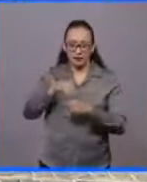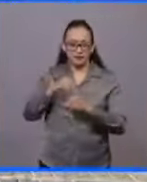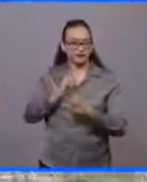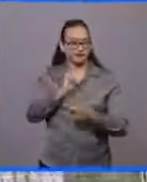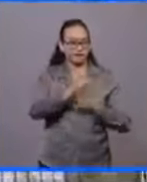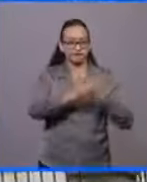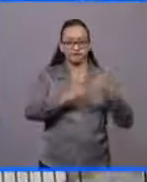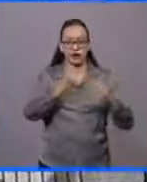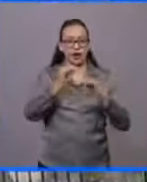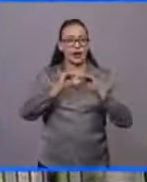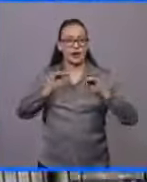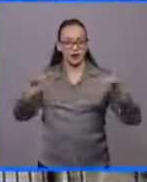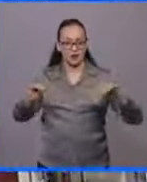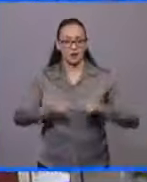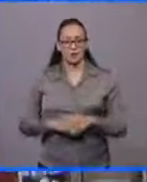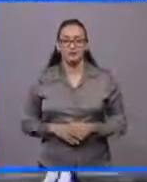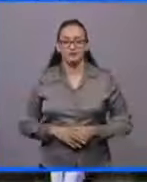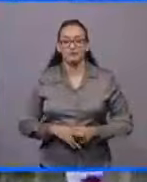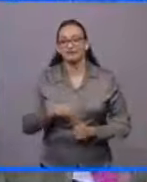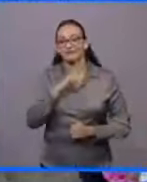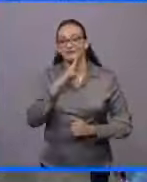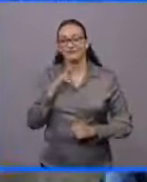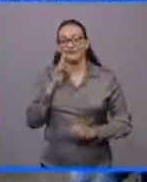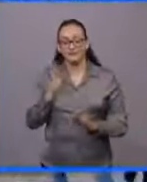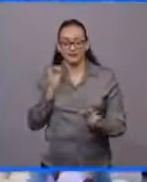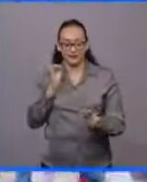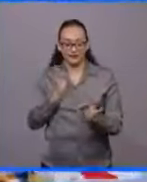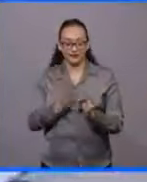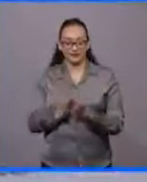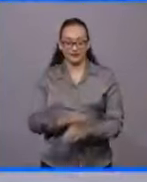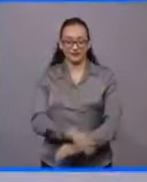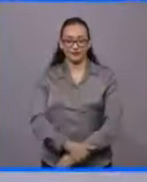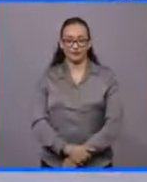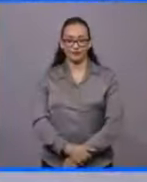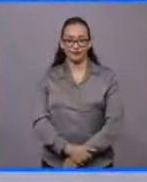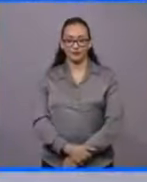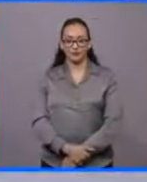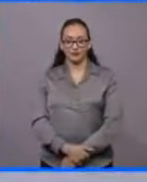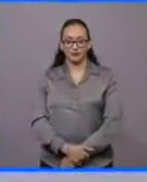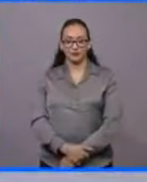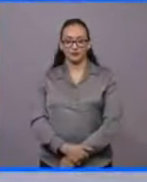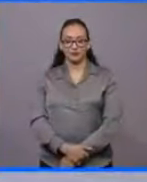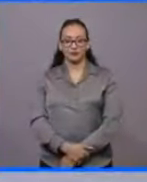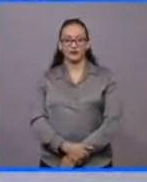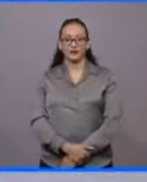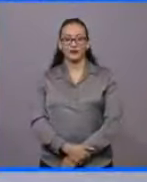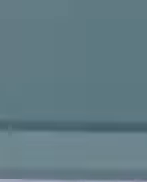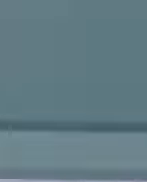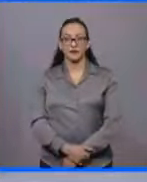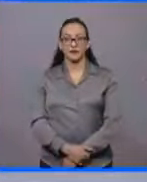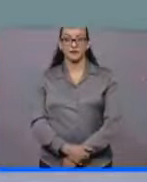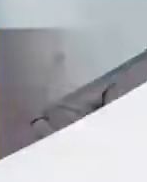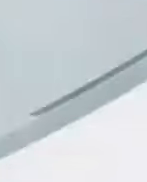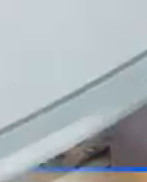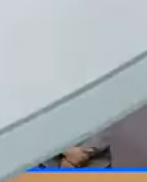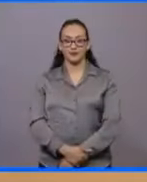individual. Con información de José Luis Guerra García para el canal del Poder Judicial de la Federación.